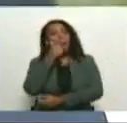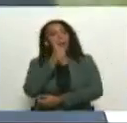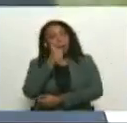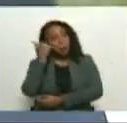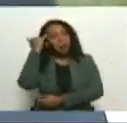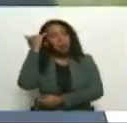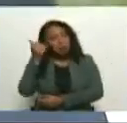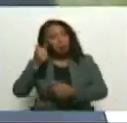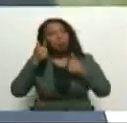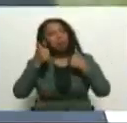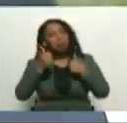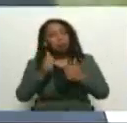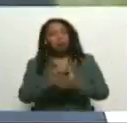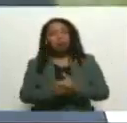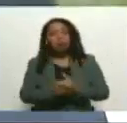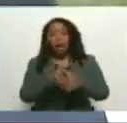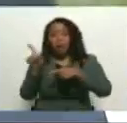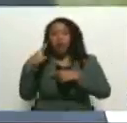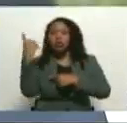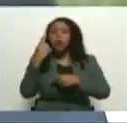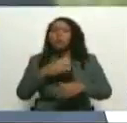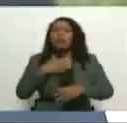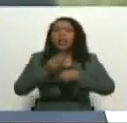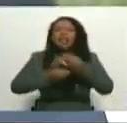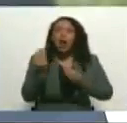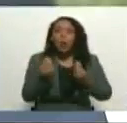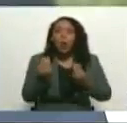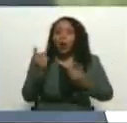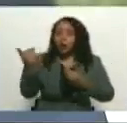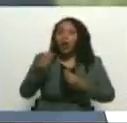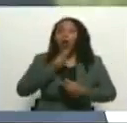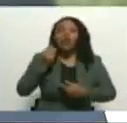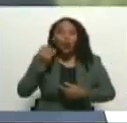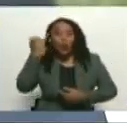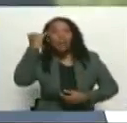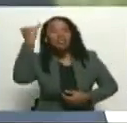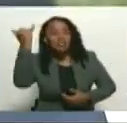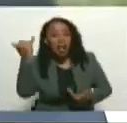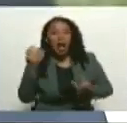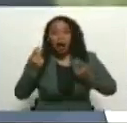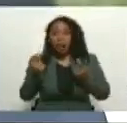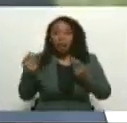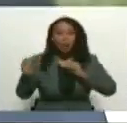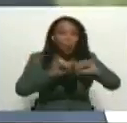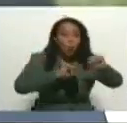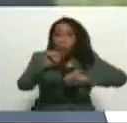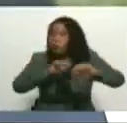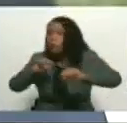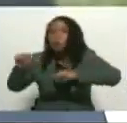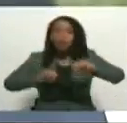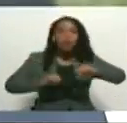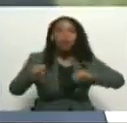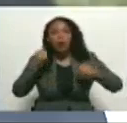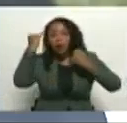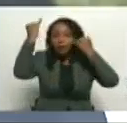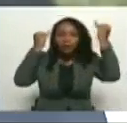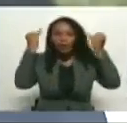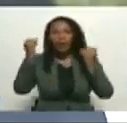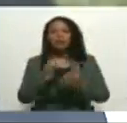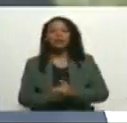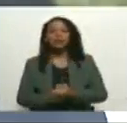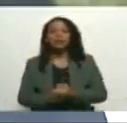en todo. Esto solo es posible cuando hay una juventud con iniciativa activa, viva, despierta,